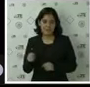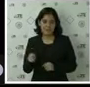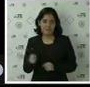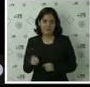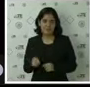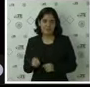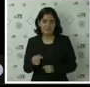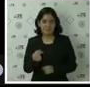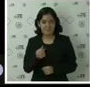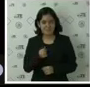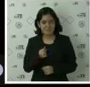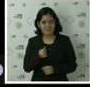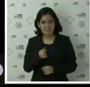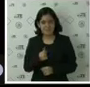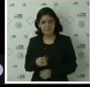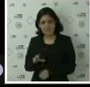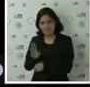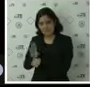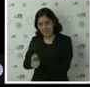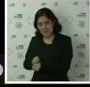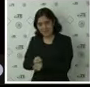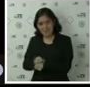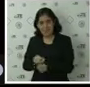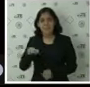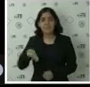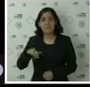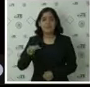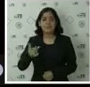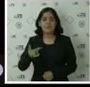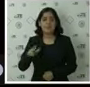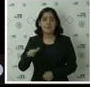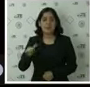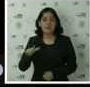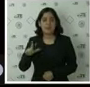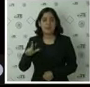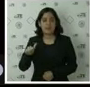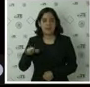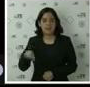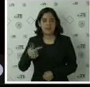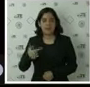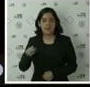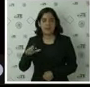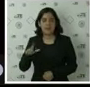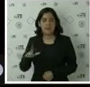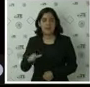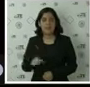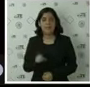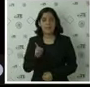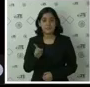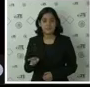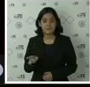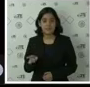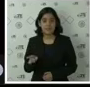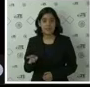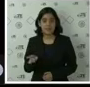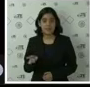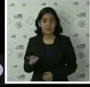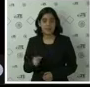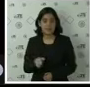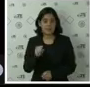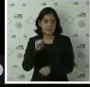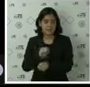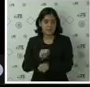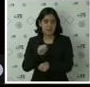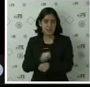inconveniente y me lo autorizas. Miguel Ángel Gutiérrez Martínez es estudiante de la secundaria Círculo Mexicano